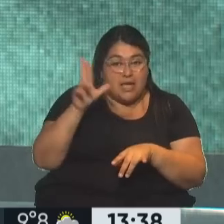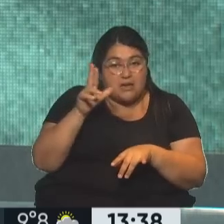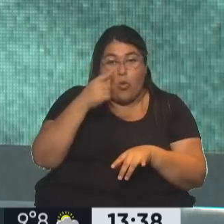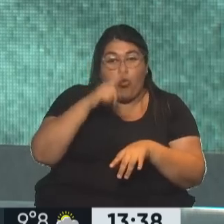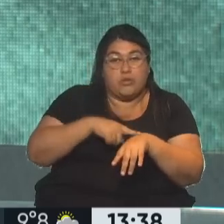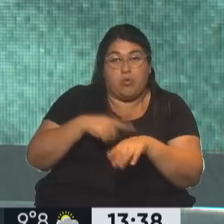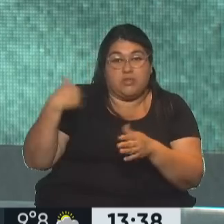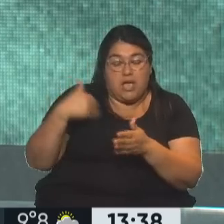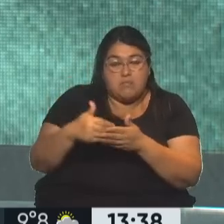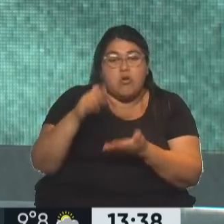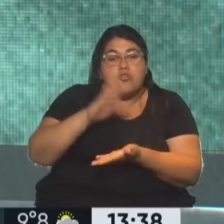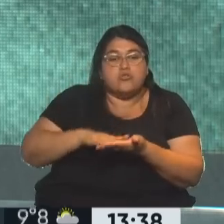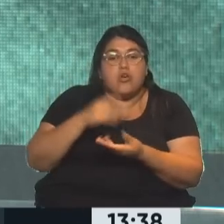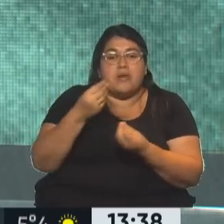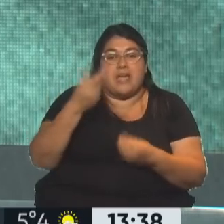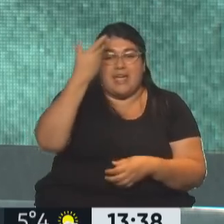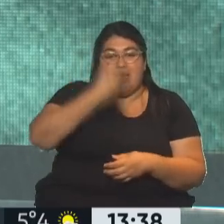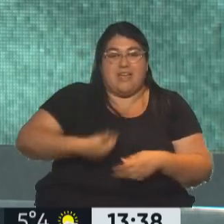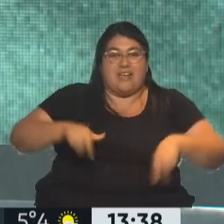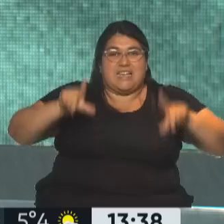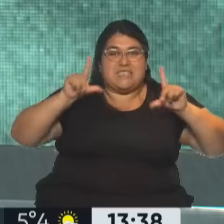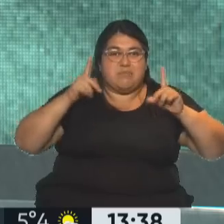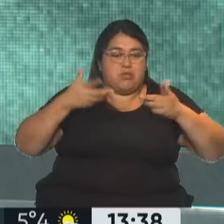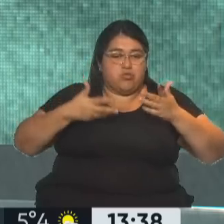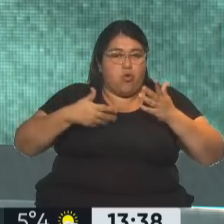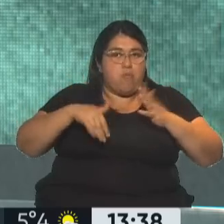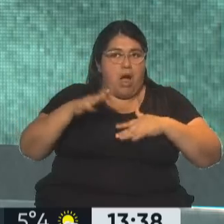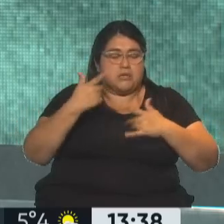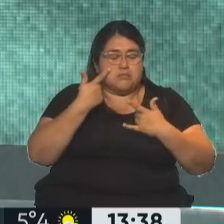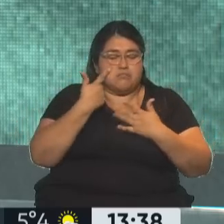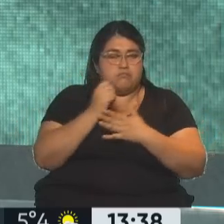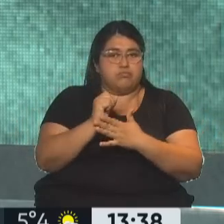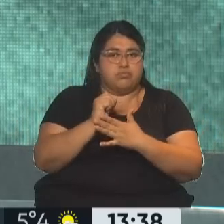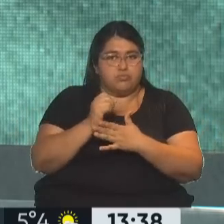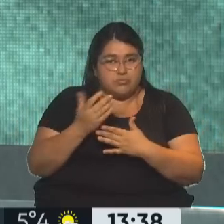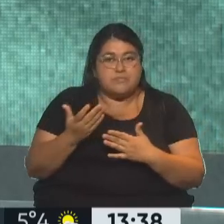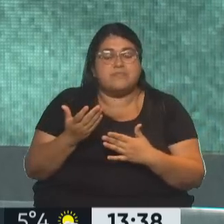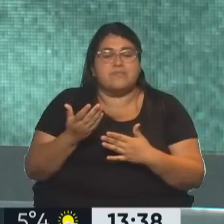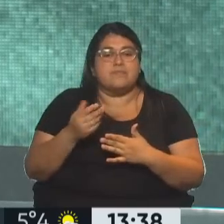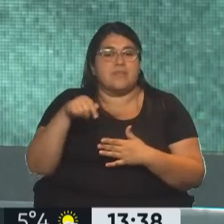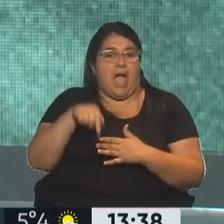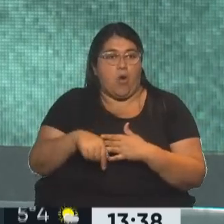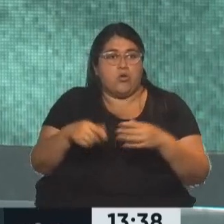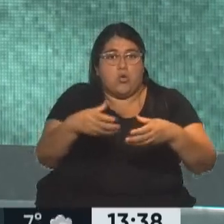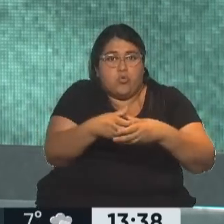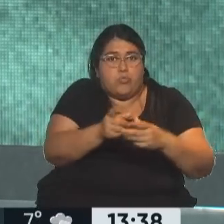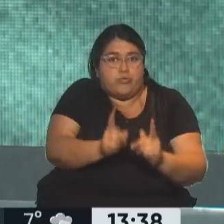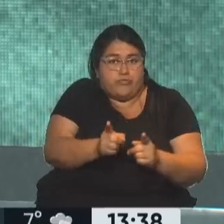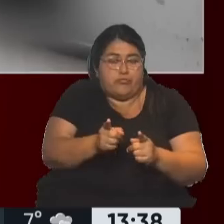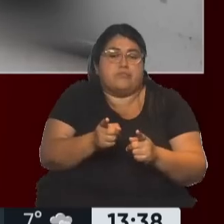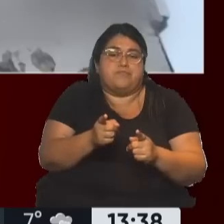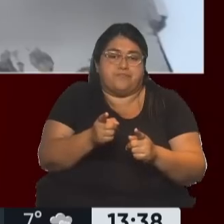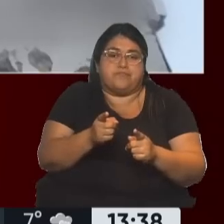últimos meses, es el crecimiento de su figura más allá del accionar de este ejército que está desempeñando un rol importante, lo mencionaba el